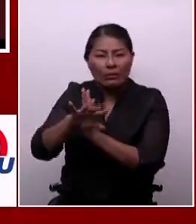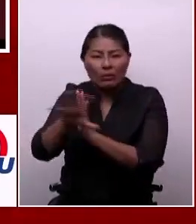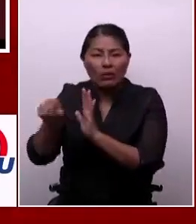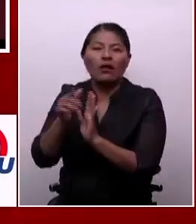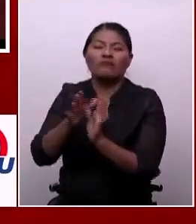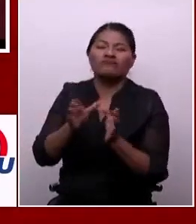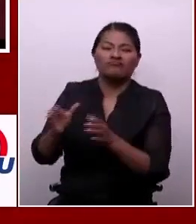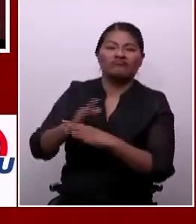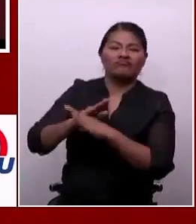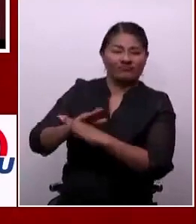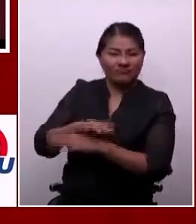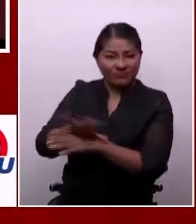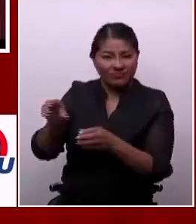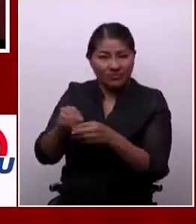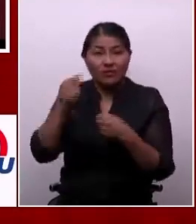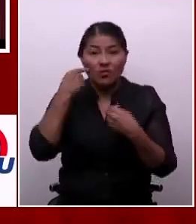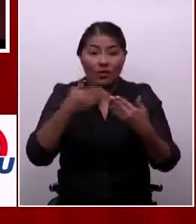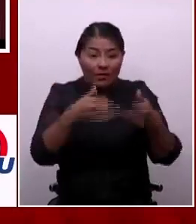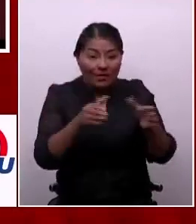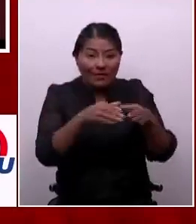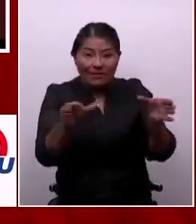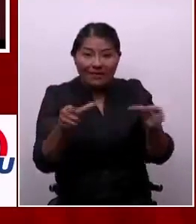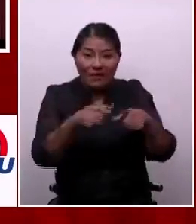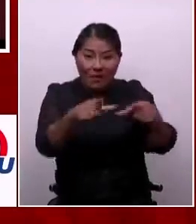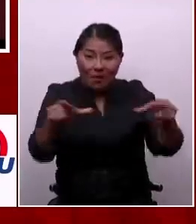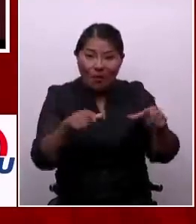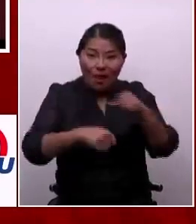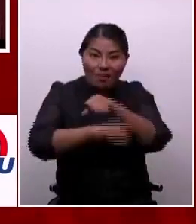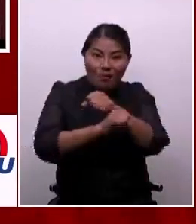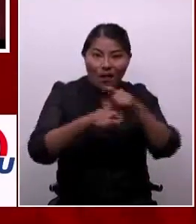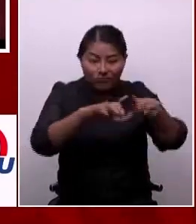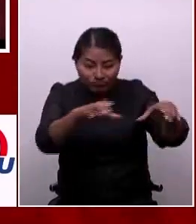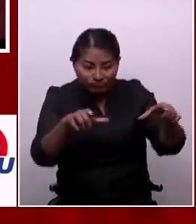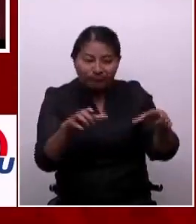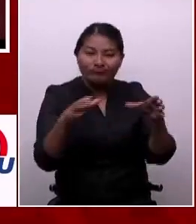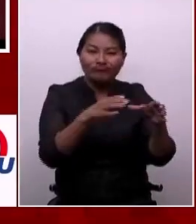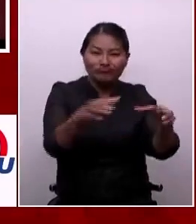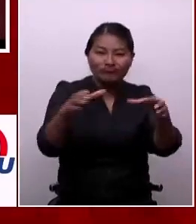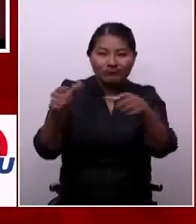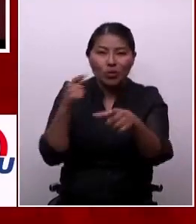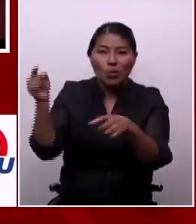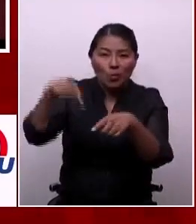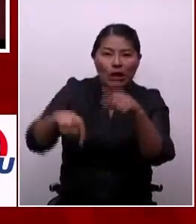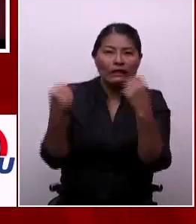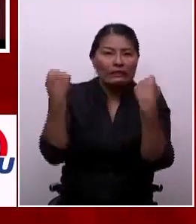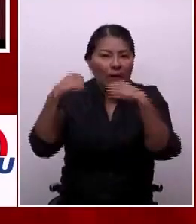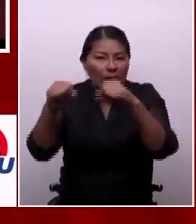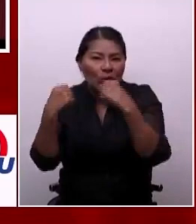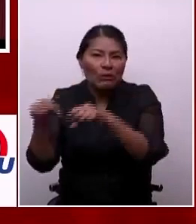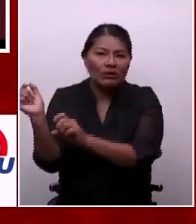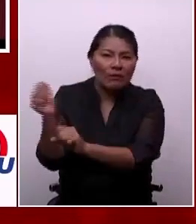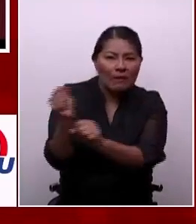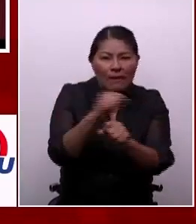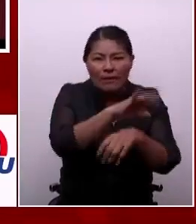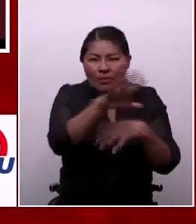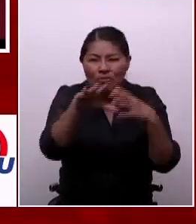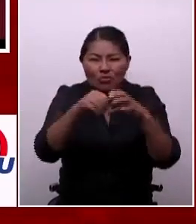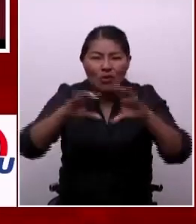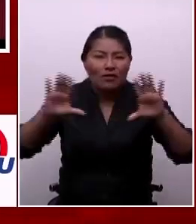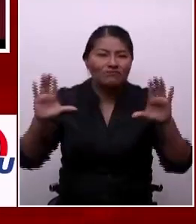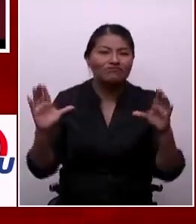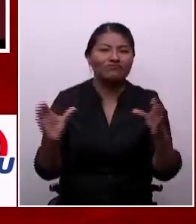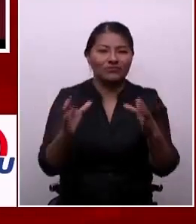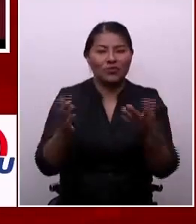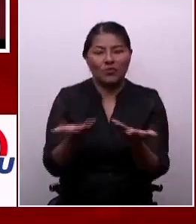de prevención vamos a abrir los polideportivos en todos los distritos en la ciudad para que los chicos practiquen deporte y esta forma se